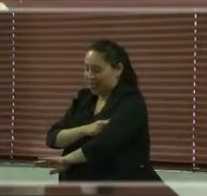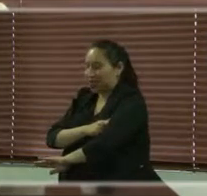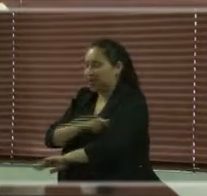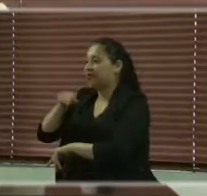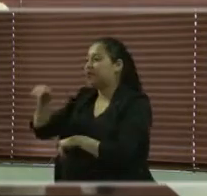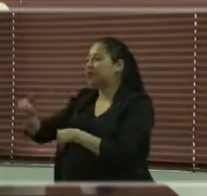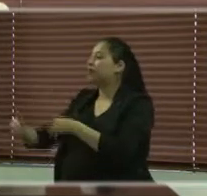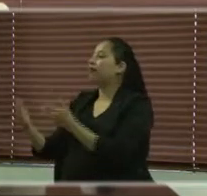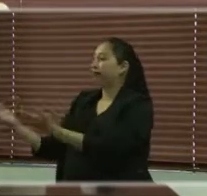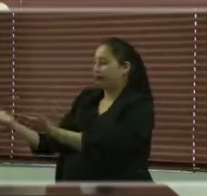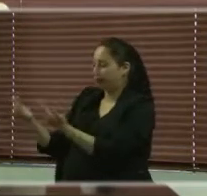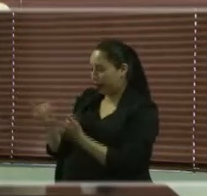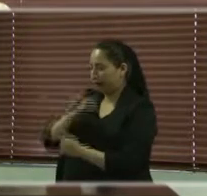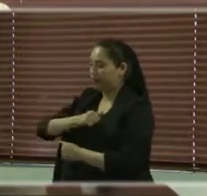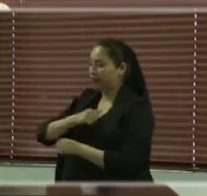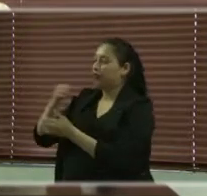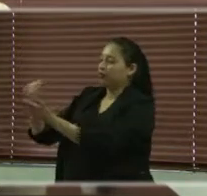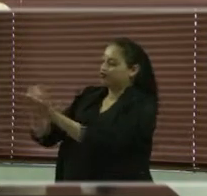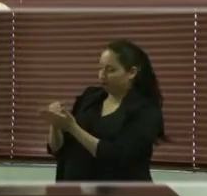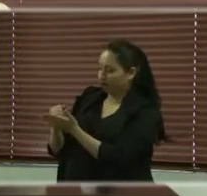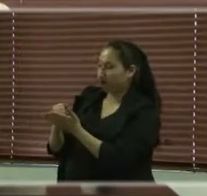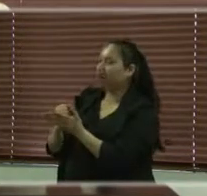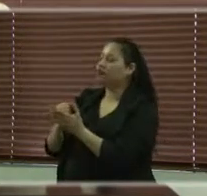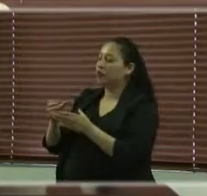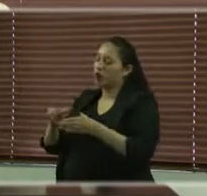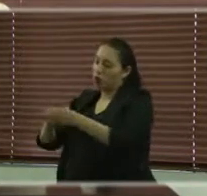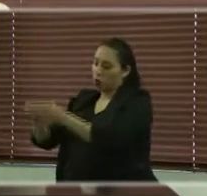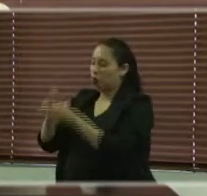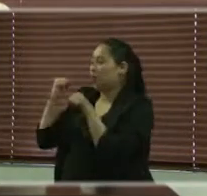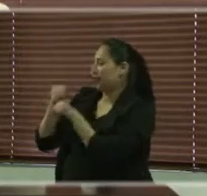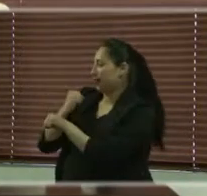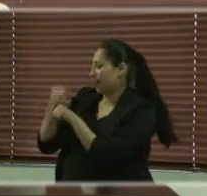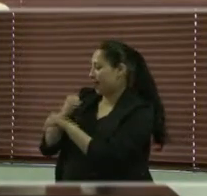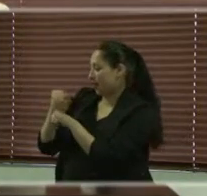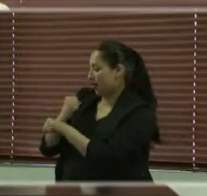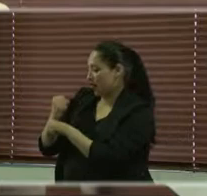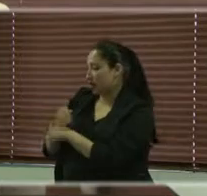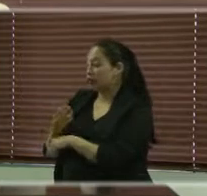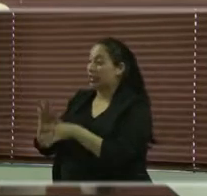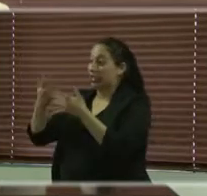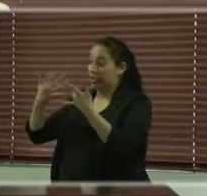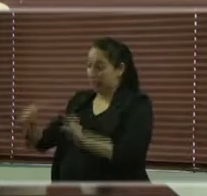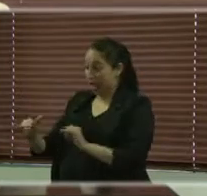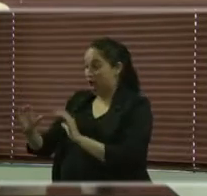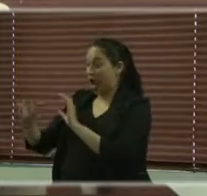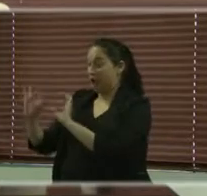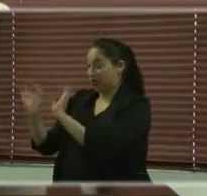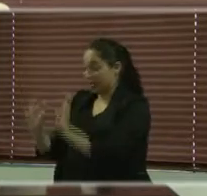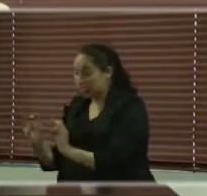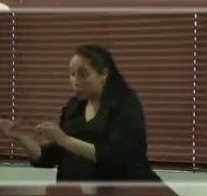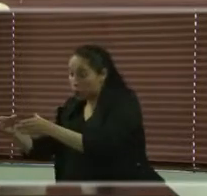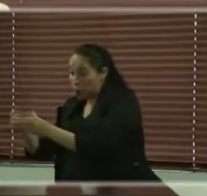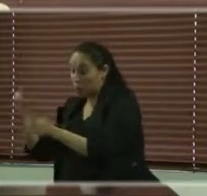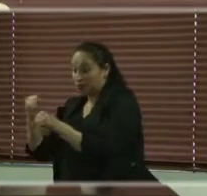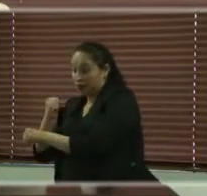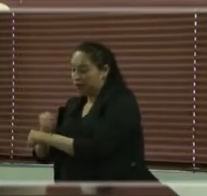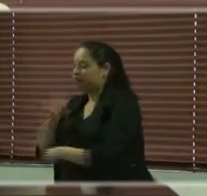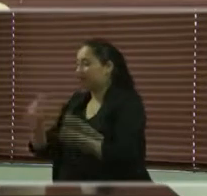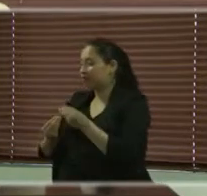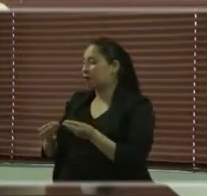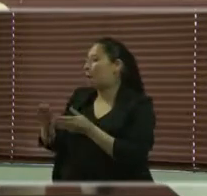de trabajo y una vez conformado el grupo de trabajo entonces ya elaboró un plan para